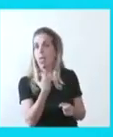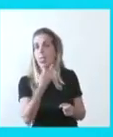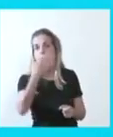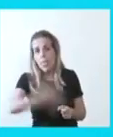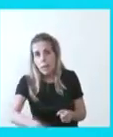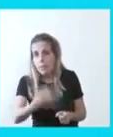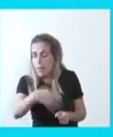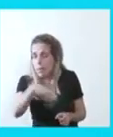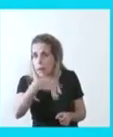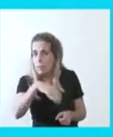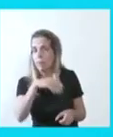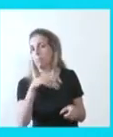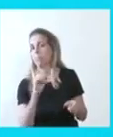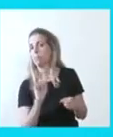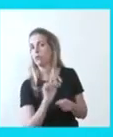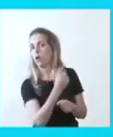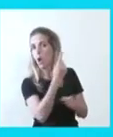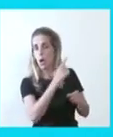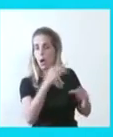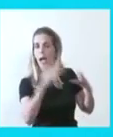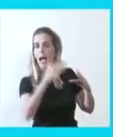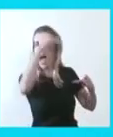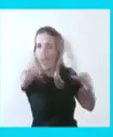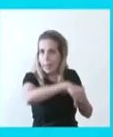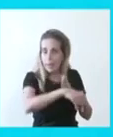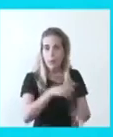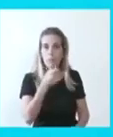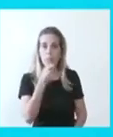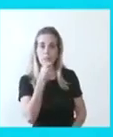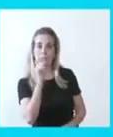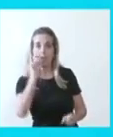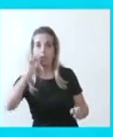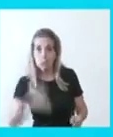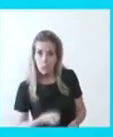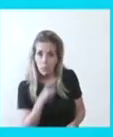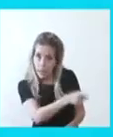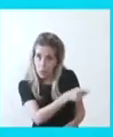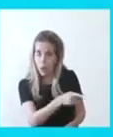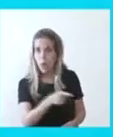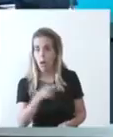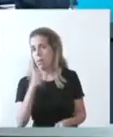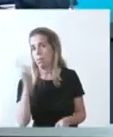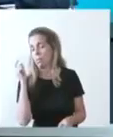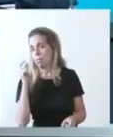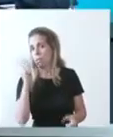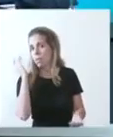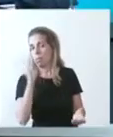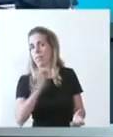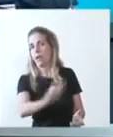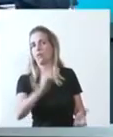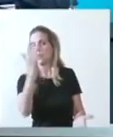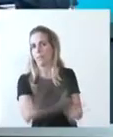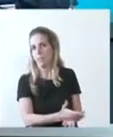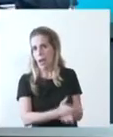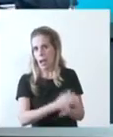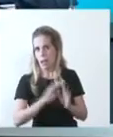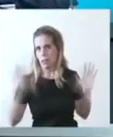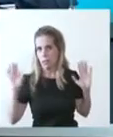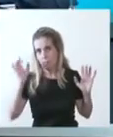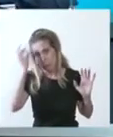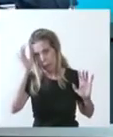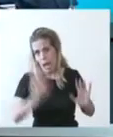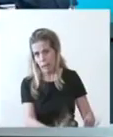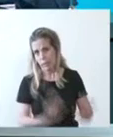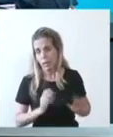la cumplen vamos a ocuparnos de perseguirlos penalmente. Perdón que lo diga de este modo. Ayer a la